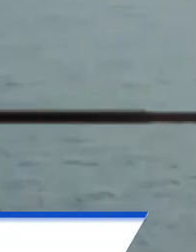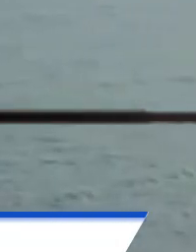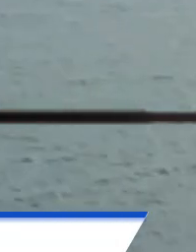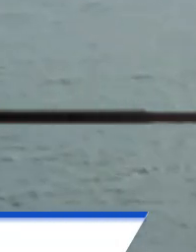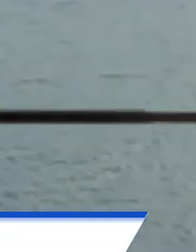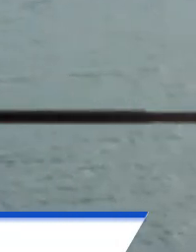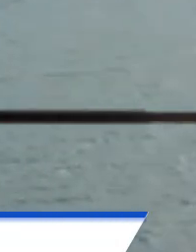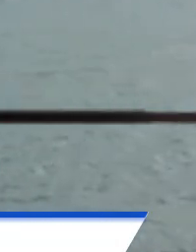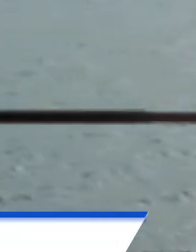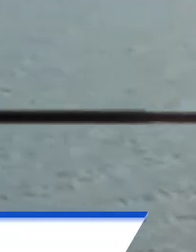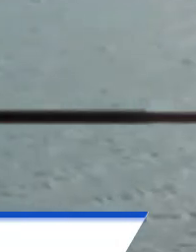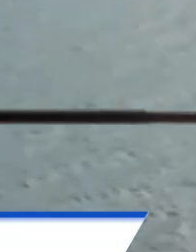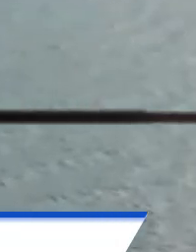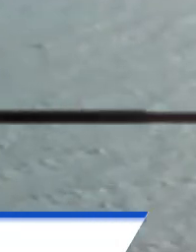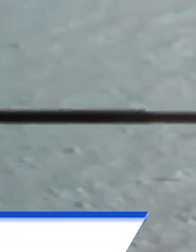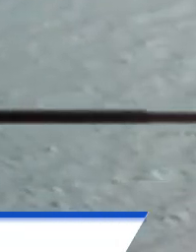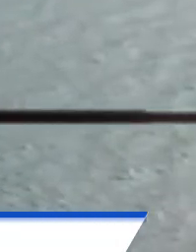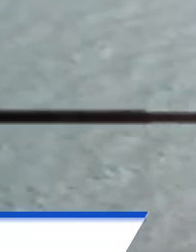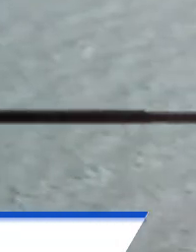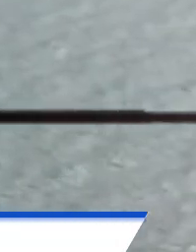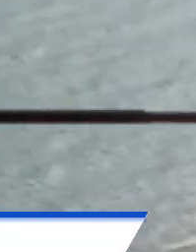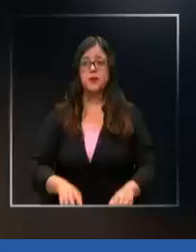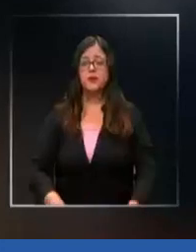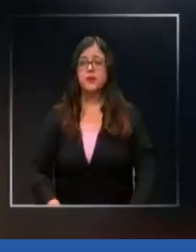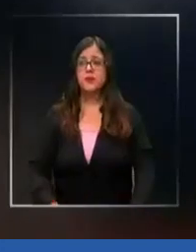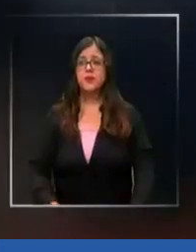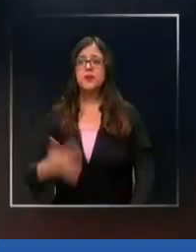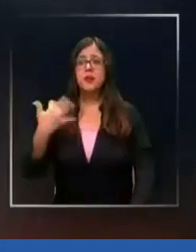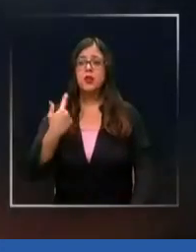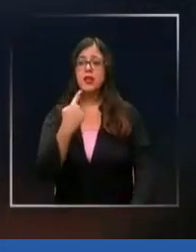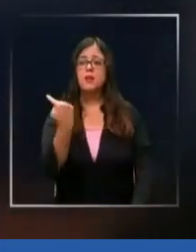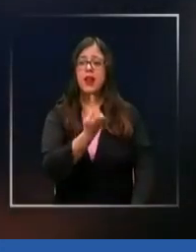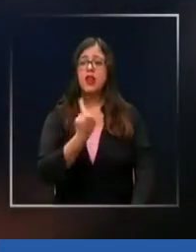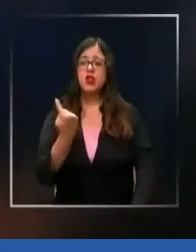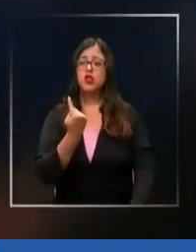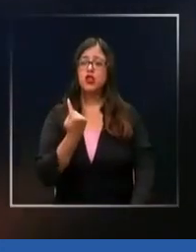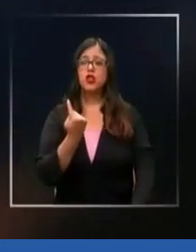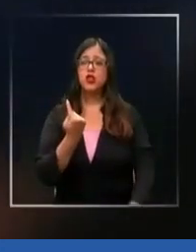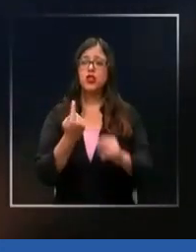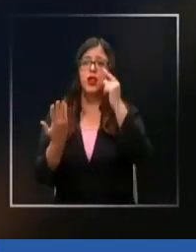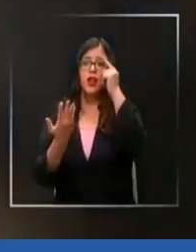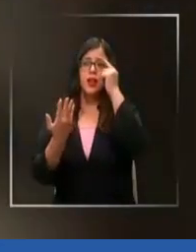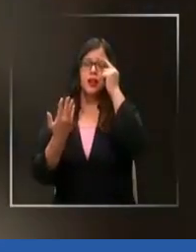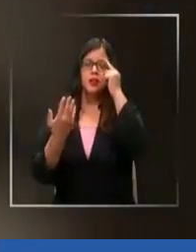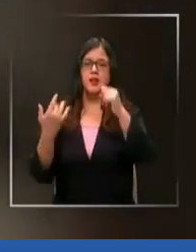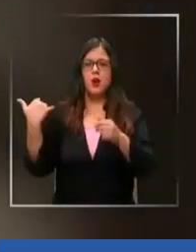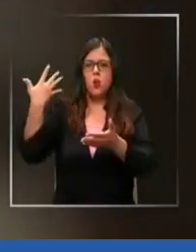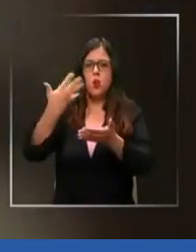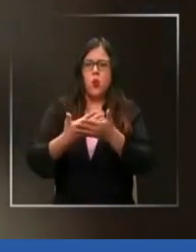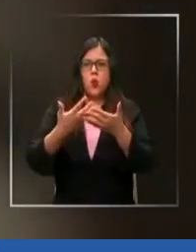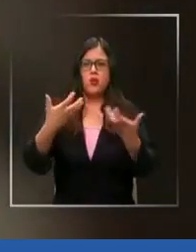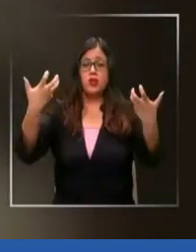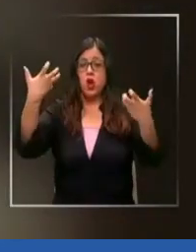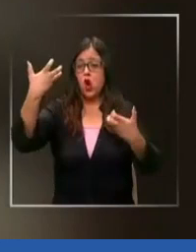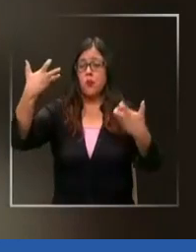registro civil estaba cerrado y no se pudieron casar. Para nosotros, debido a ya tanto tiempo. Copa en manos para